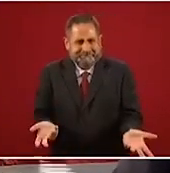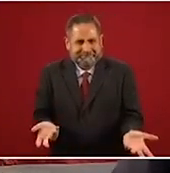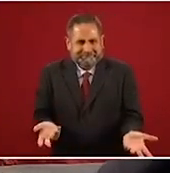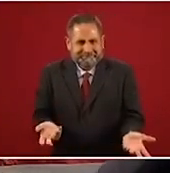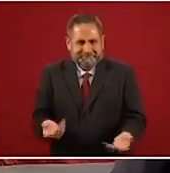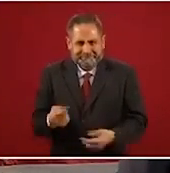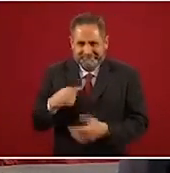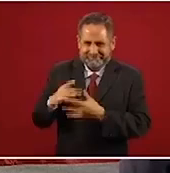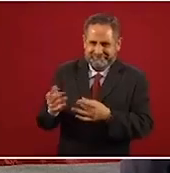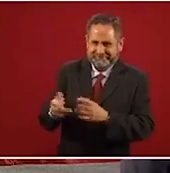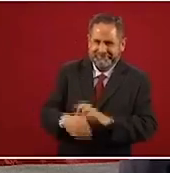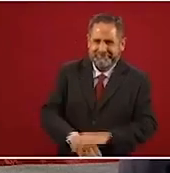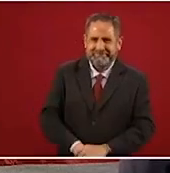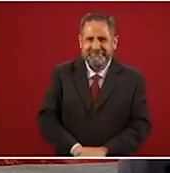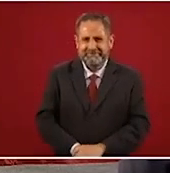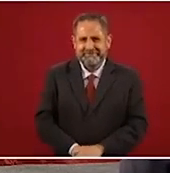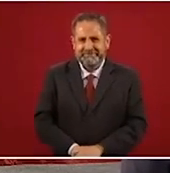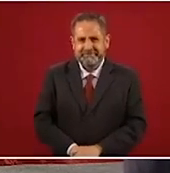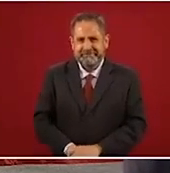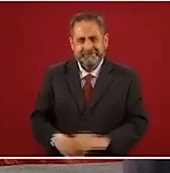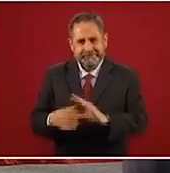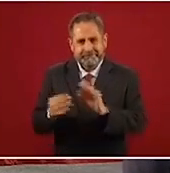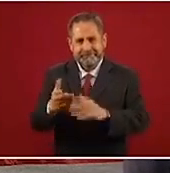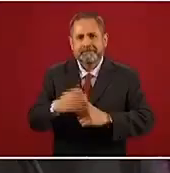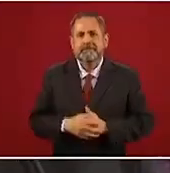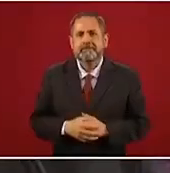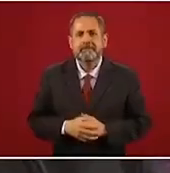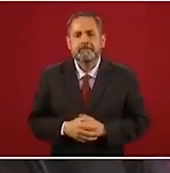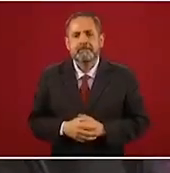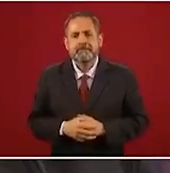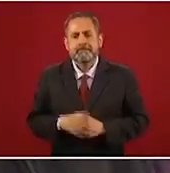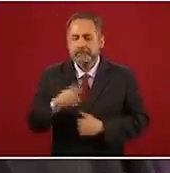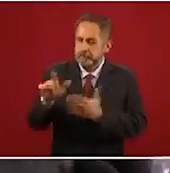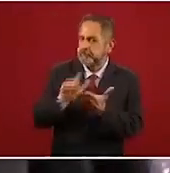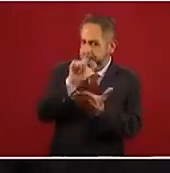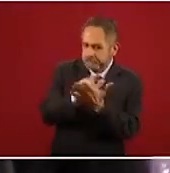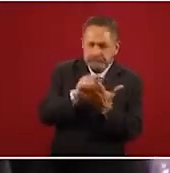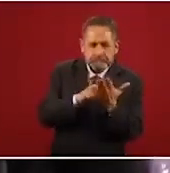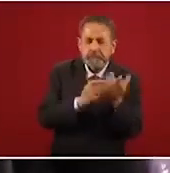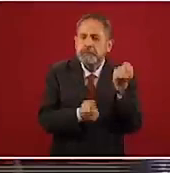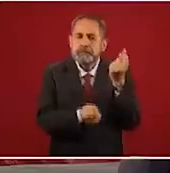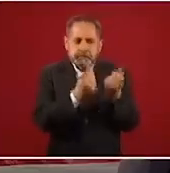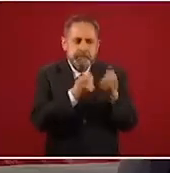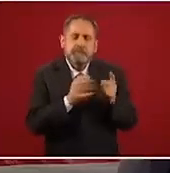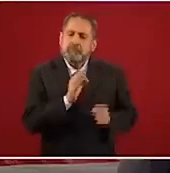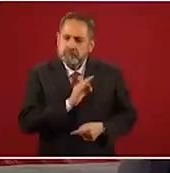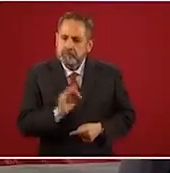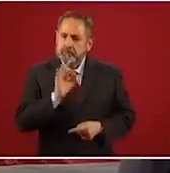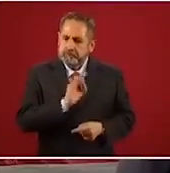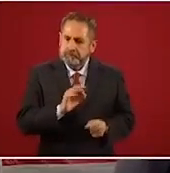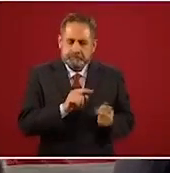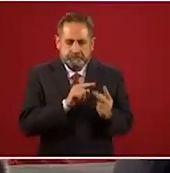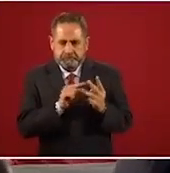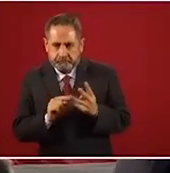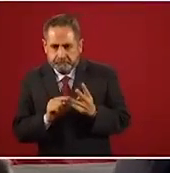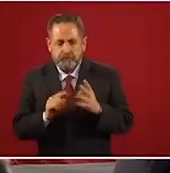Pero se necesita la fuente oficial, ver, sí, presidente. Sí, la ley prevé una serie de secciones y la